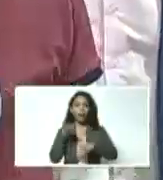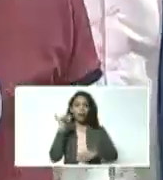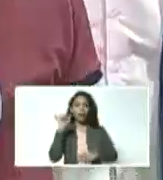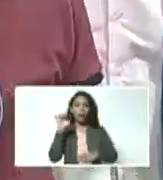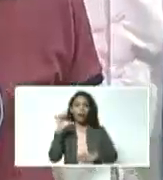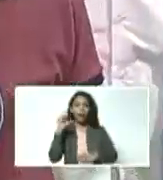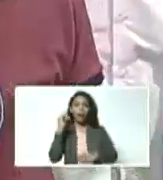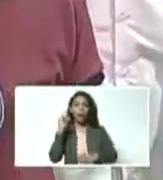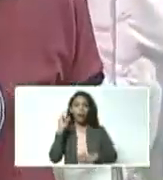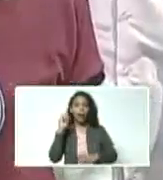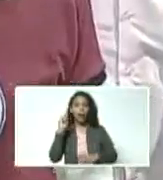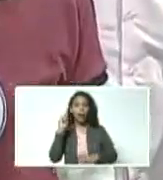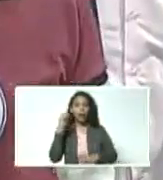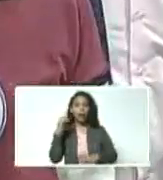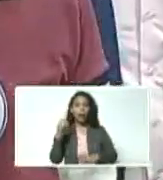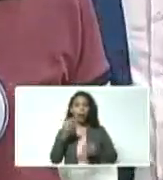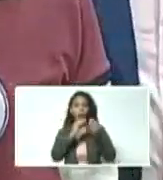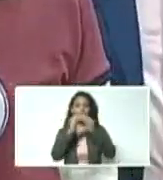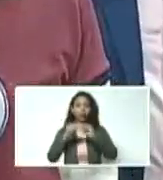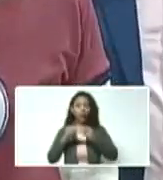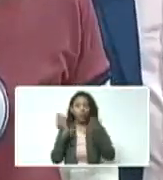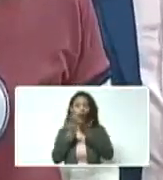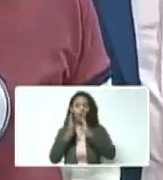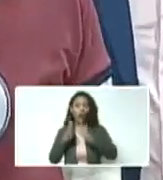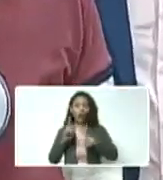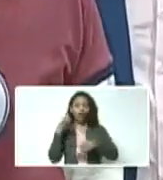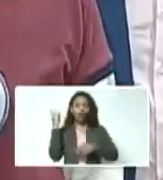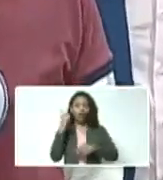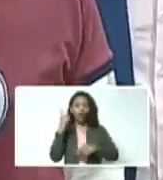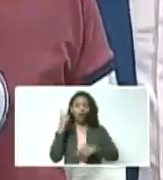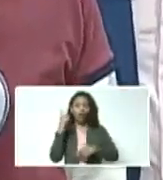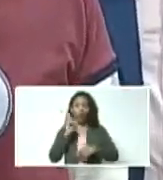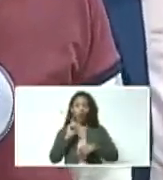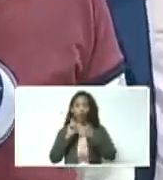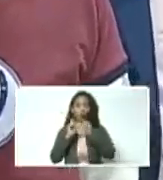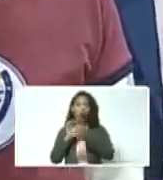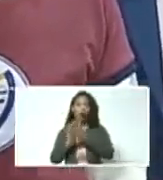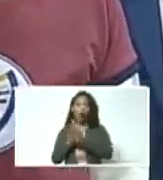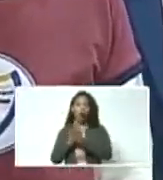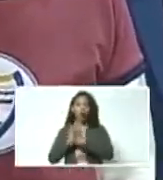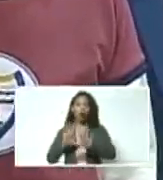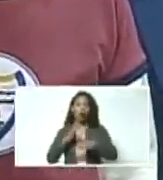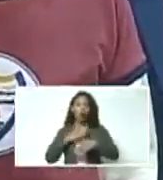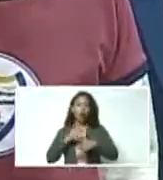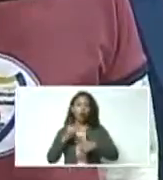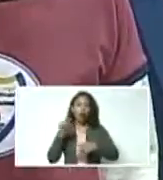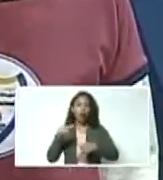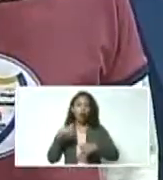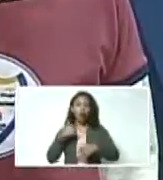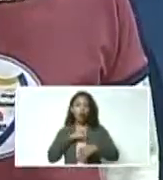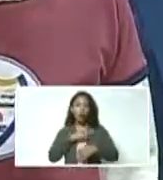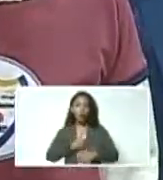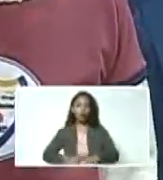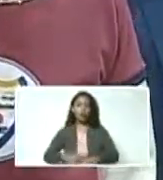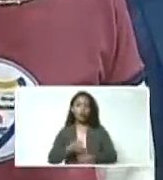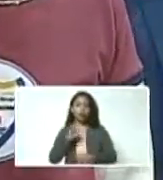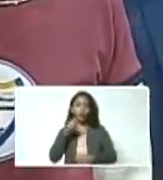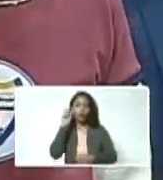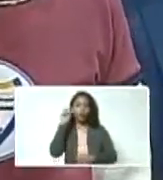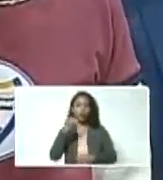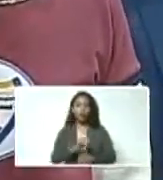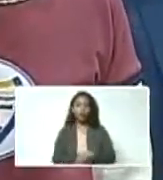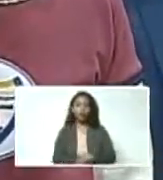con respecto a la reparación de las escuelas. Pero que solamente no se queda ahí este interés por parte de nuestro presidente, sino que